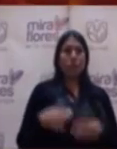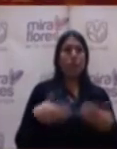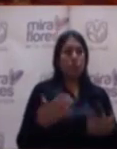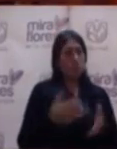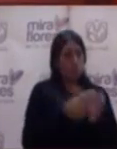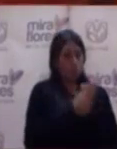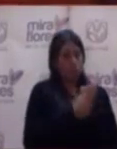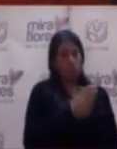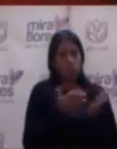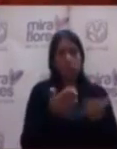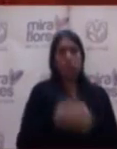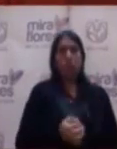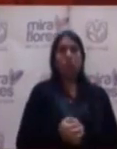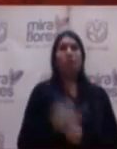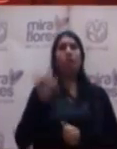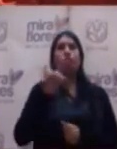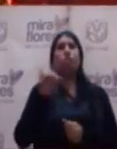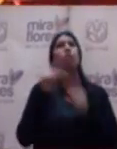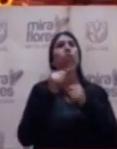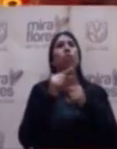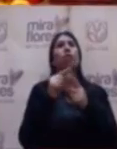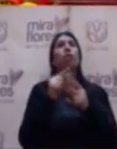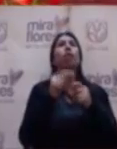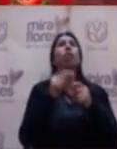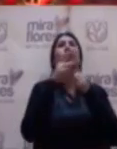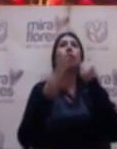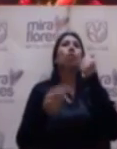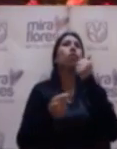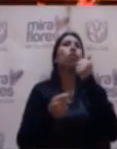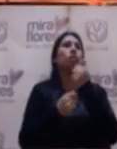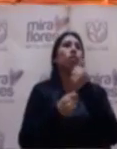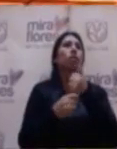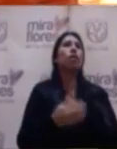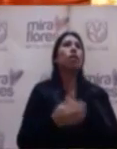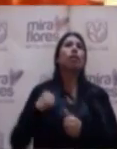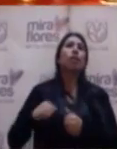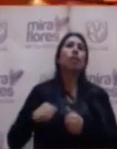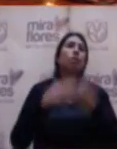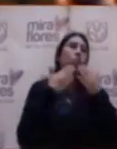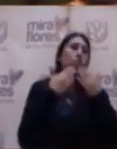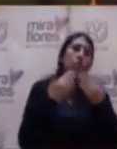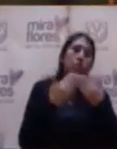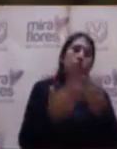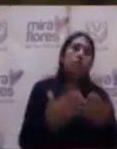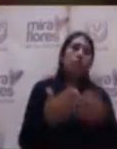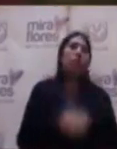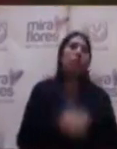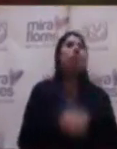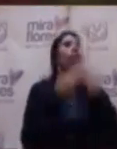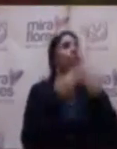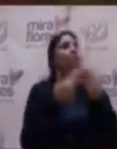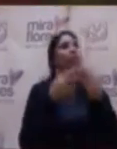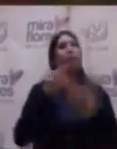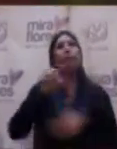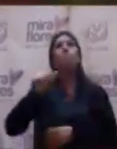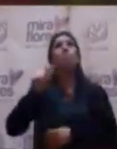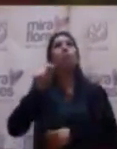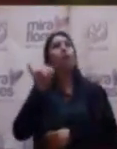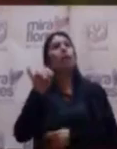por favor, adelante. Ha pedido el uso de la palabra al señor teniente alcalde. Sí, muchísimas gracias, señor alcalde. Gracias, Pati,